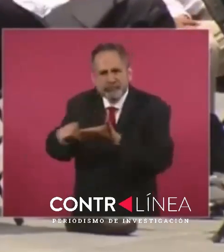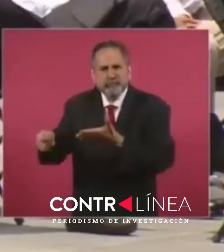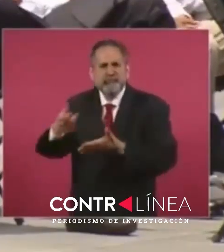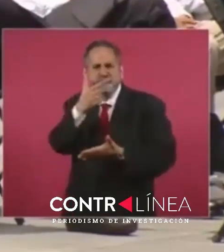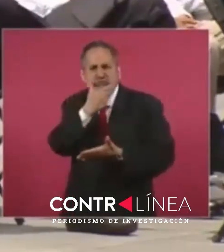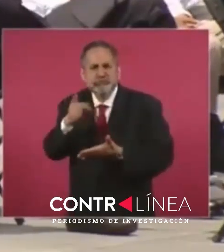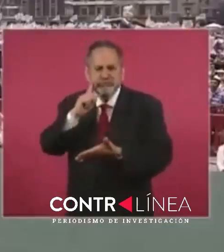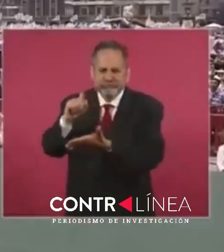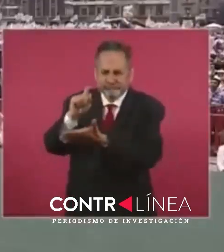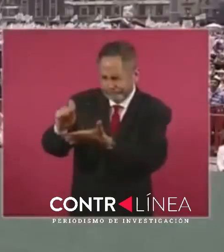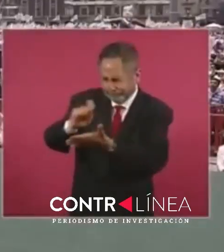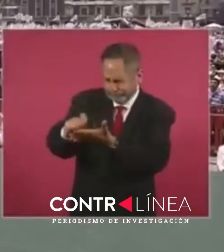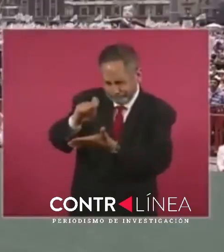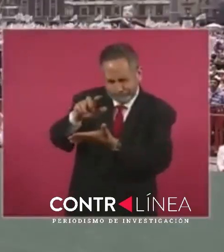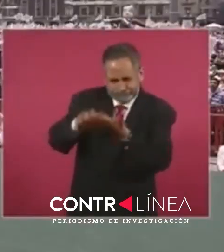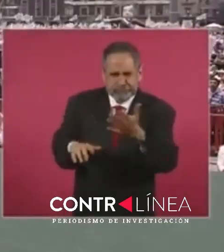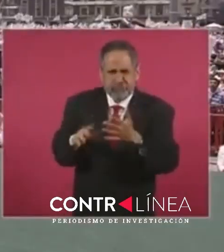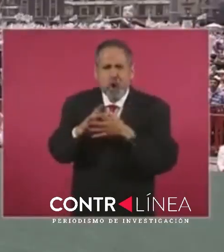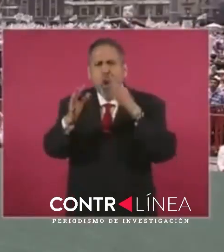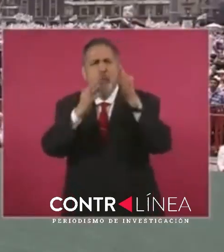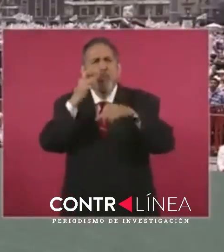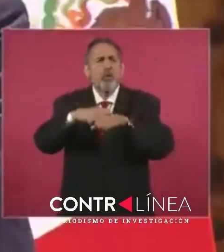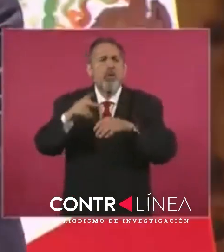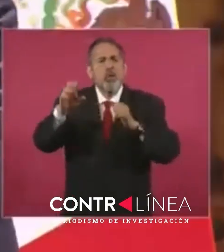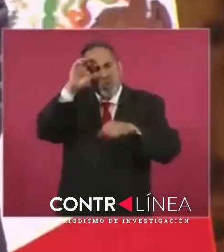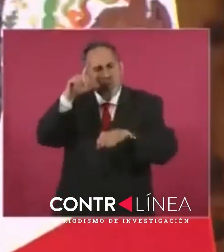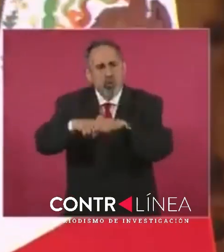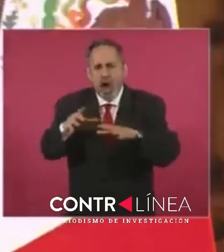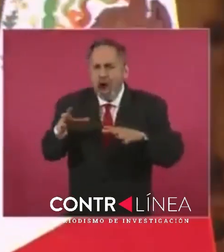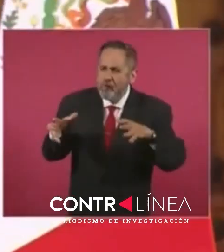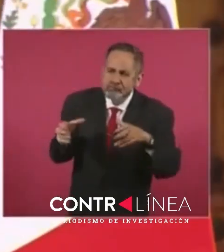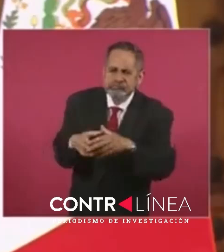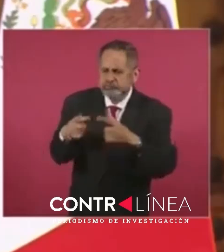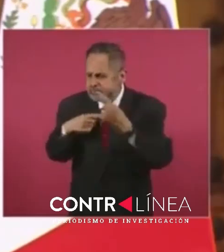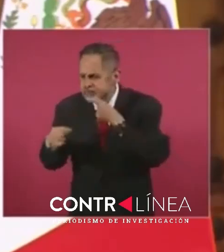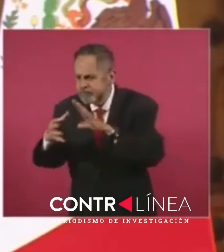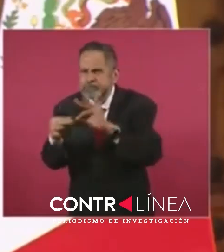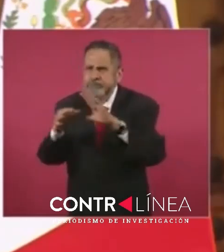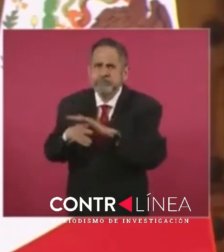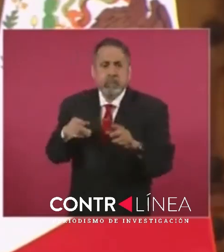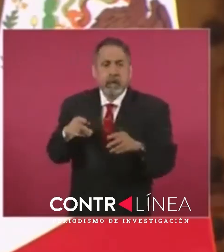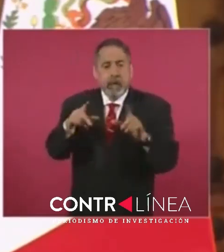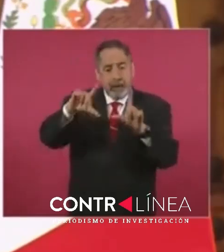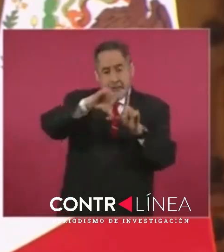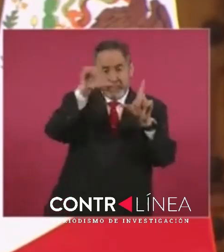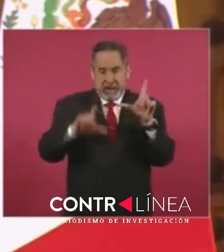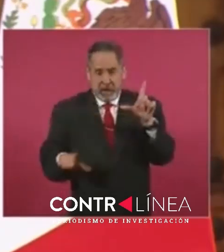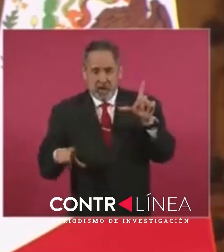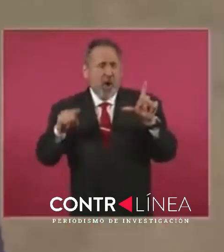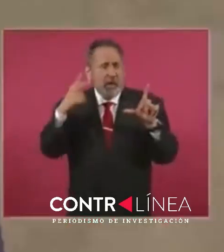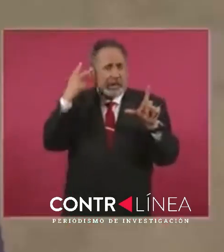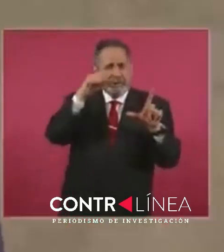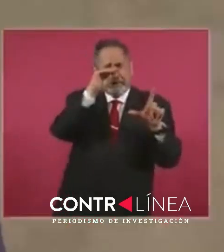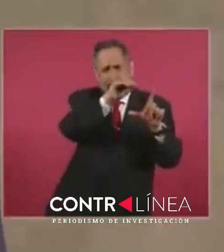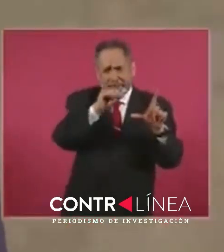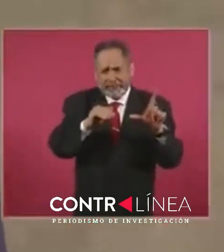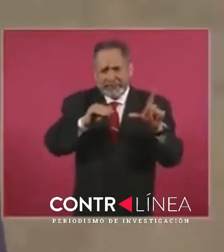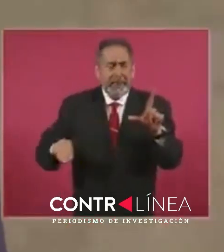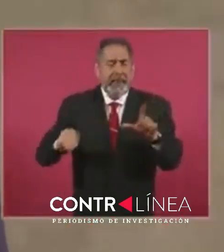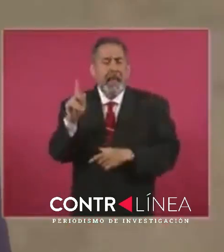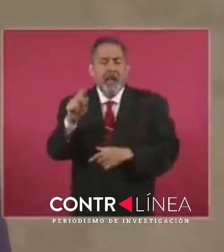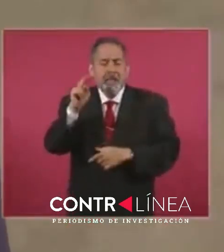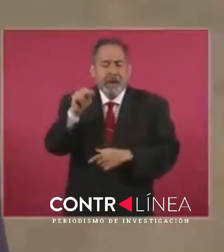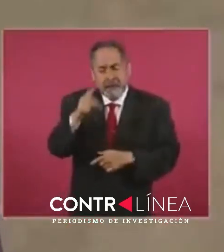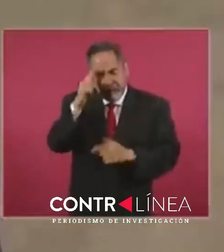escritoras, promotores culturales que llevaron a cabo por todo el país la Estrategia Nacional